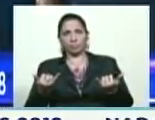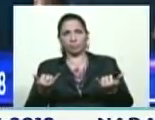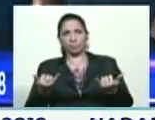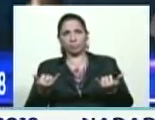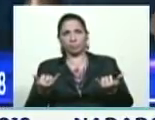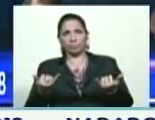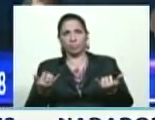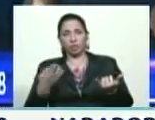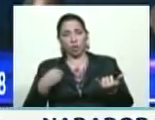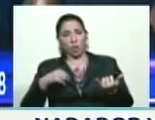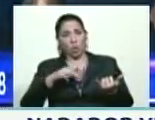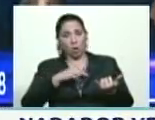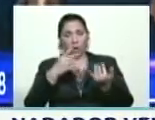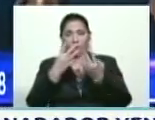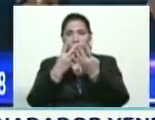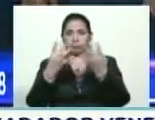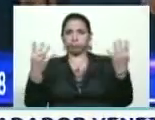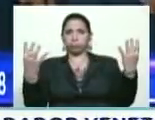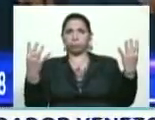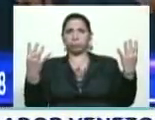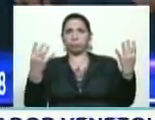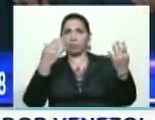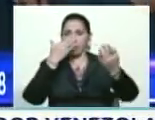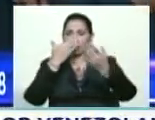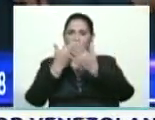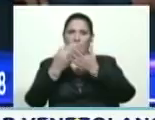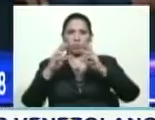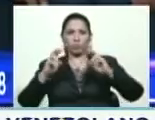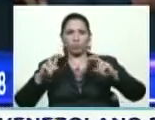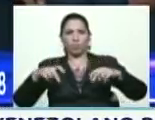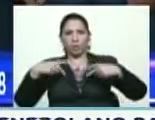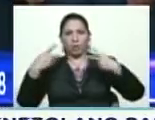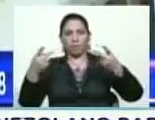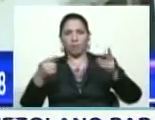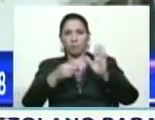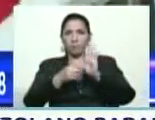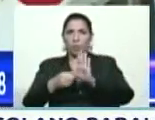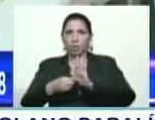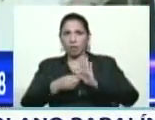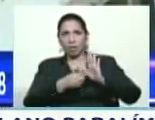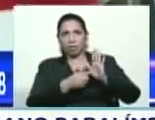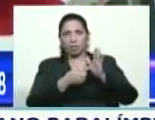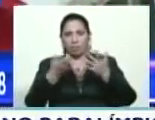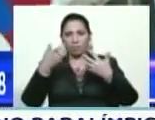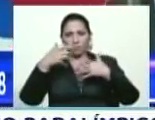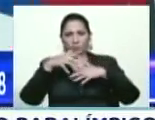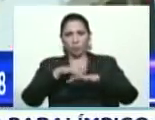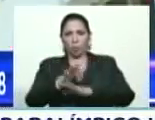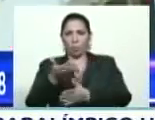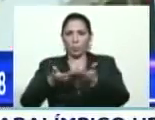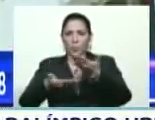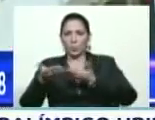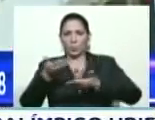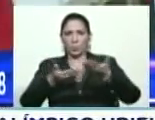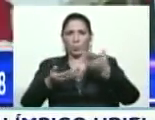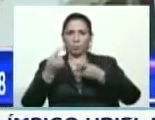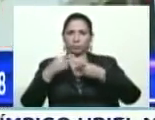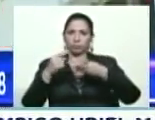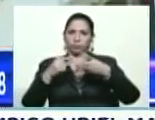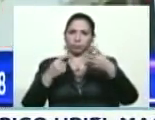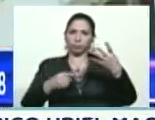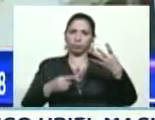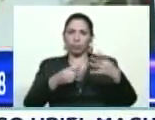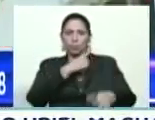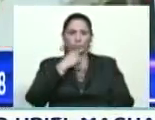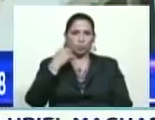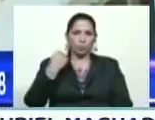estamos presentes ante una nueva muestra de la cooperación multifacética entre